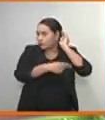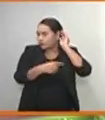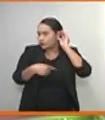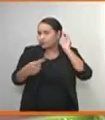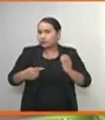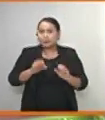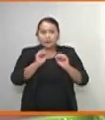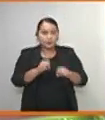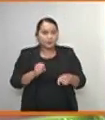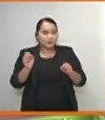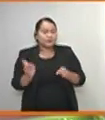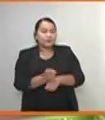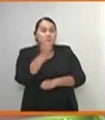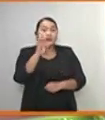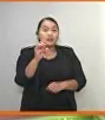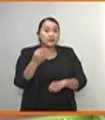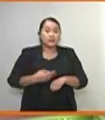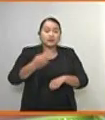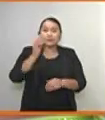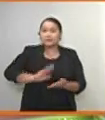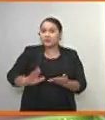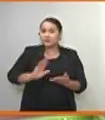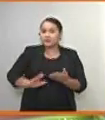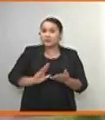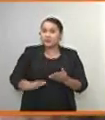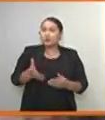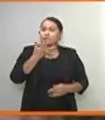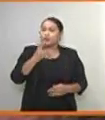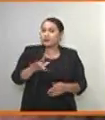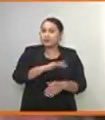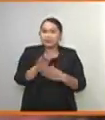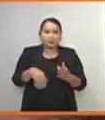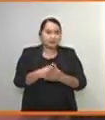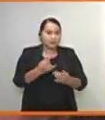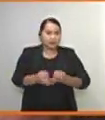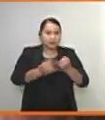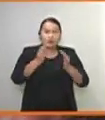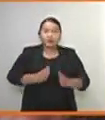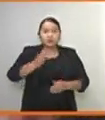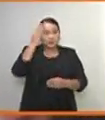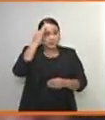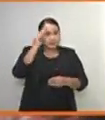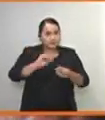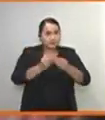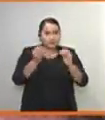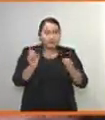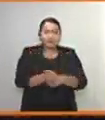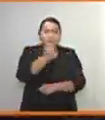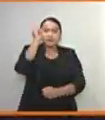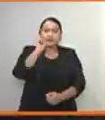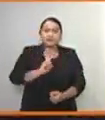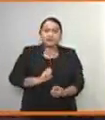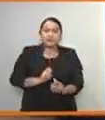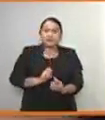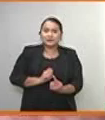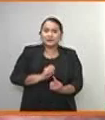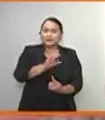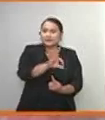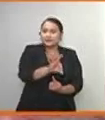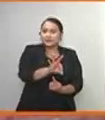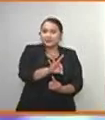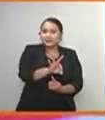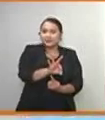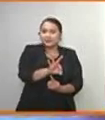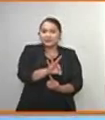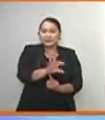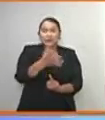cual puedes ganar 60 veces tu inversión. Te deseo mucha suerte. Su primer dígito. Este es el 9.